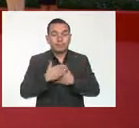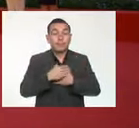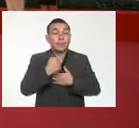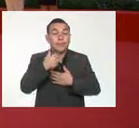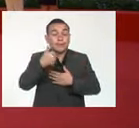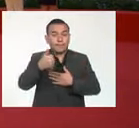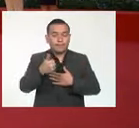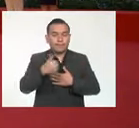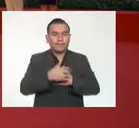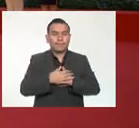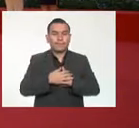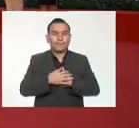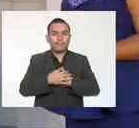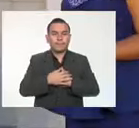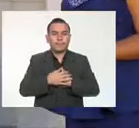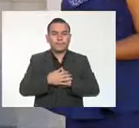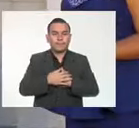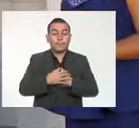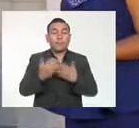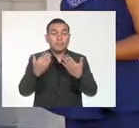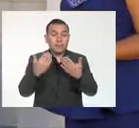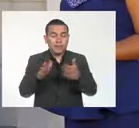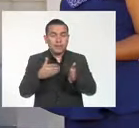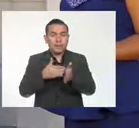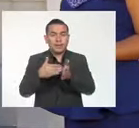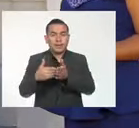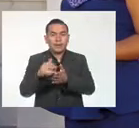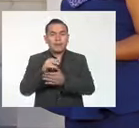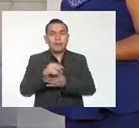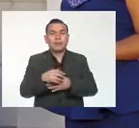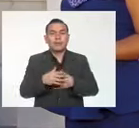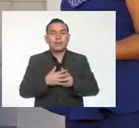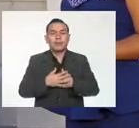Bien. Dicho eso,